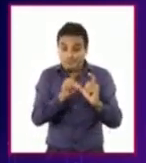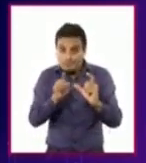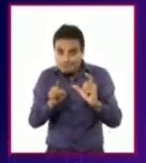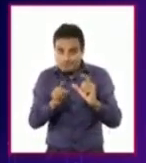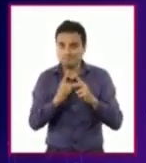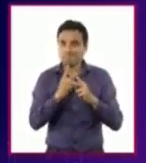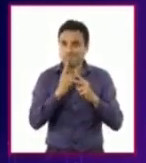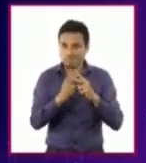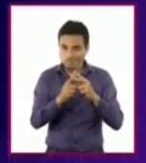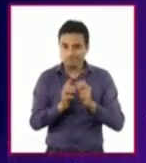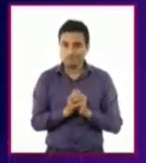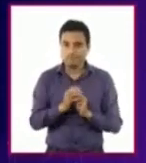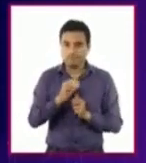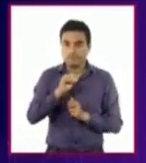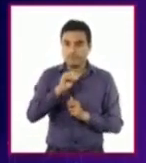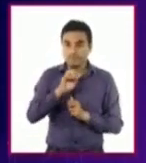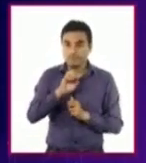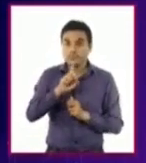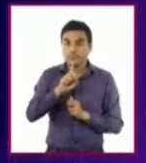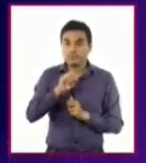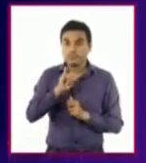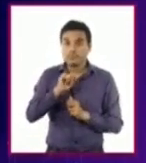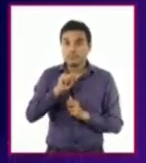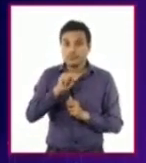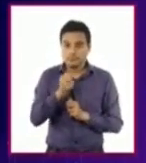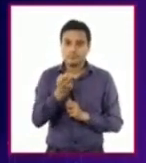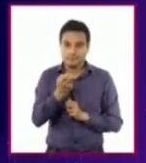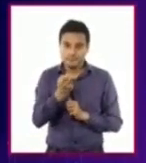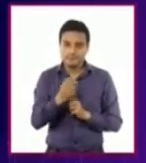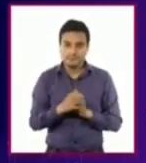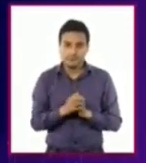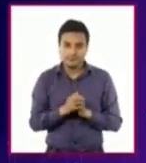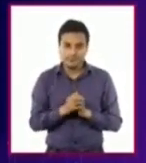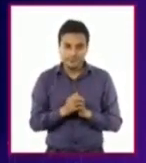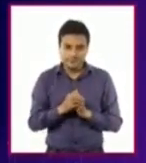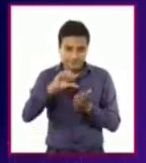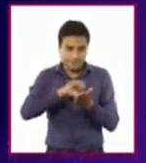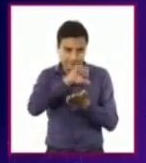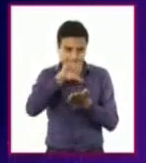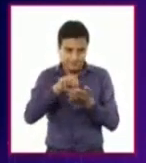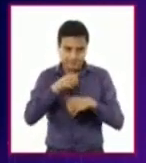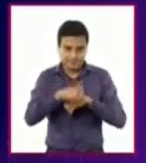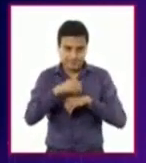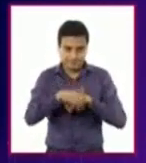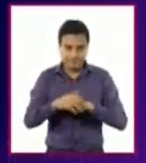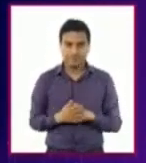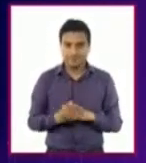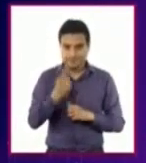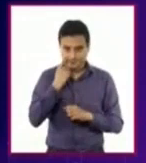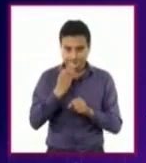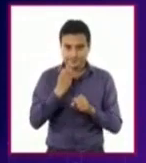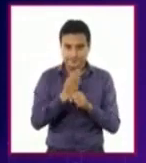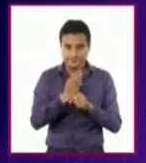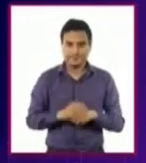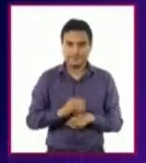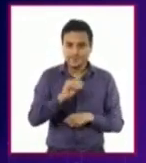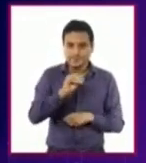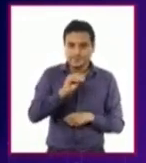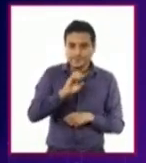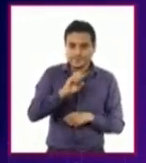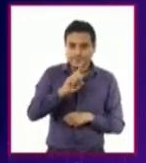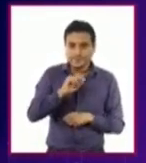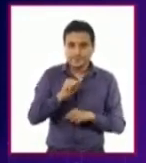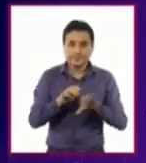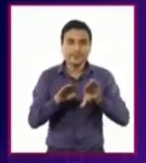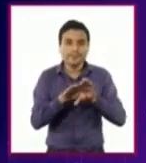así la mediana resulta el valor central de todo el conjunto para este caso la media aritmética se calcula